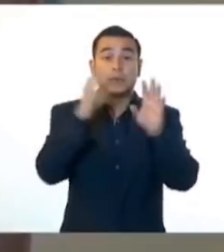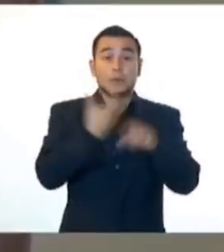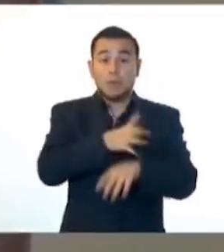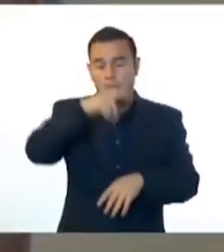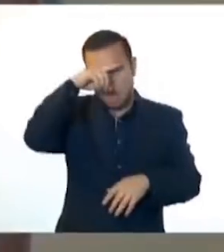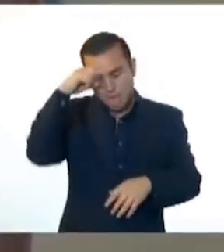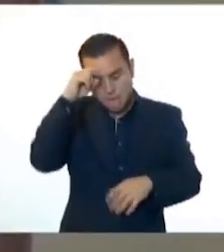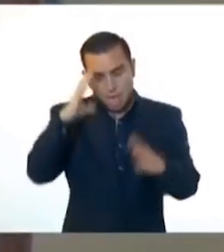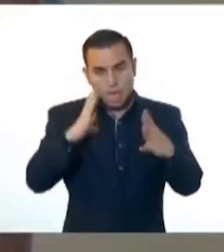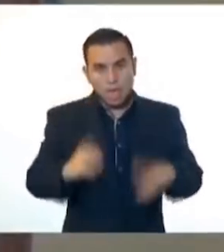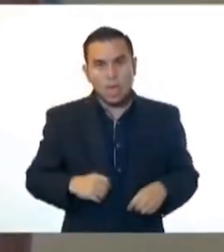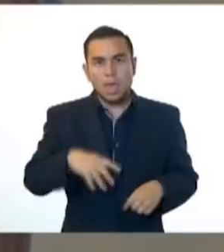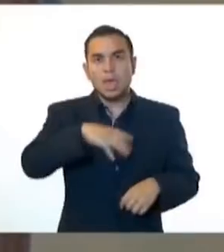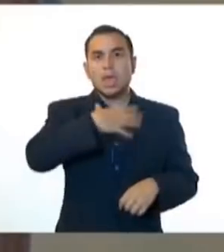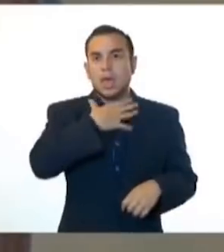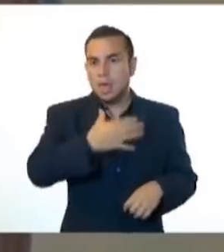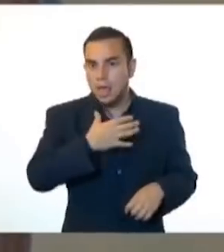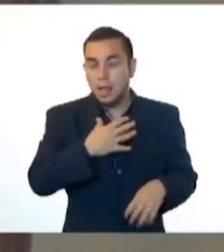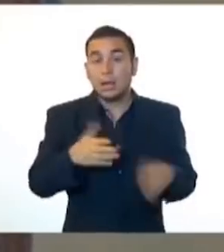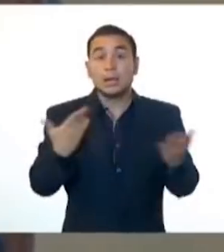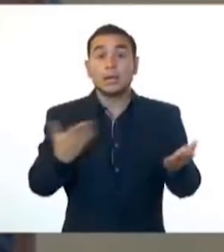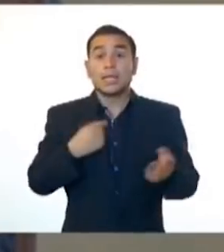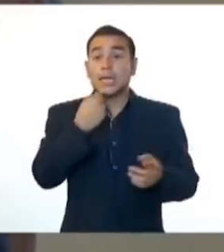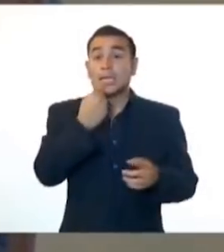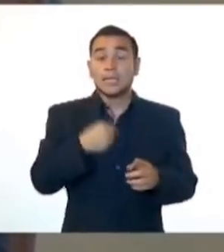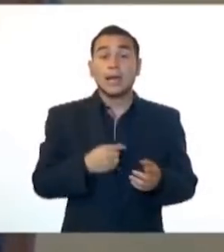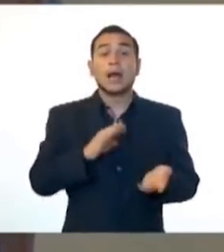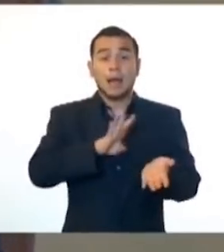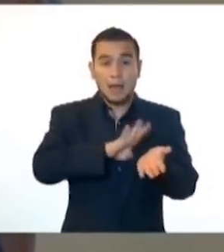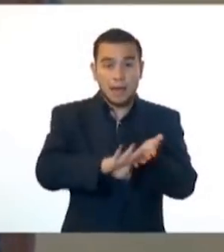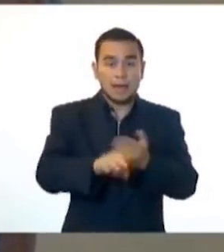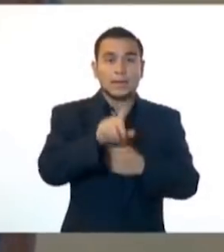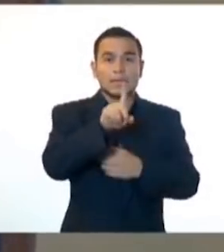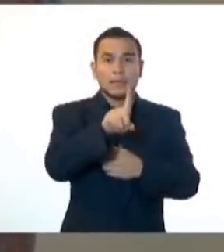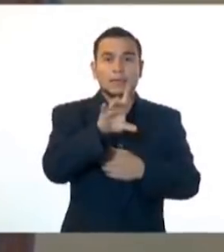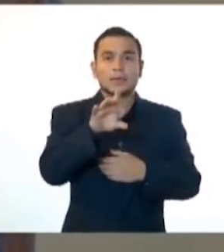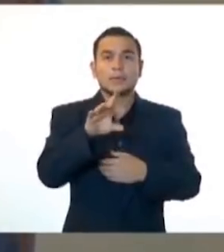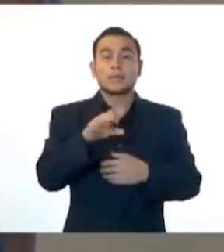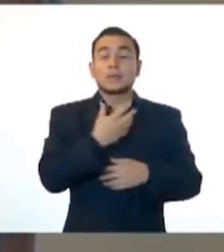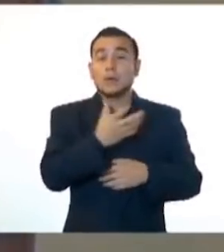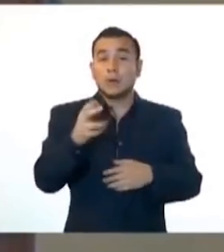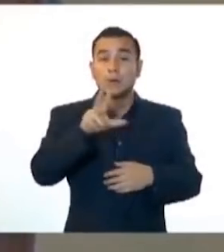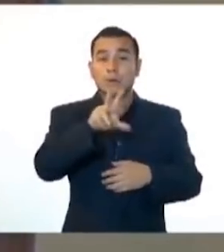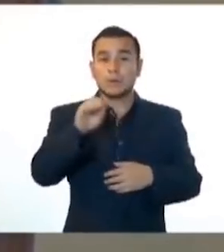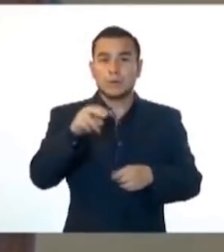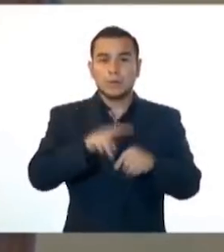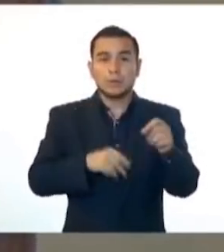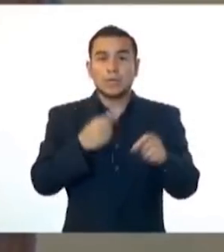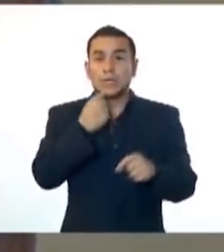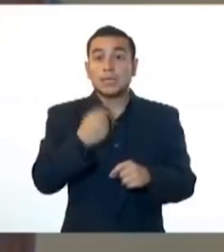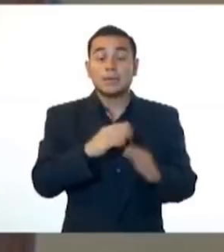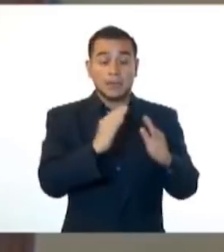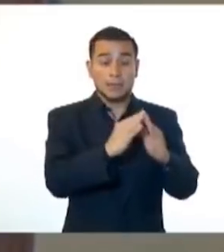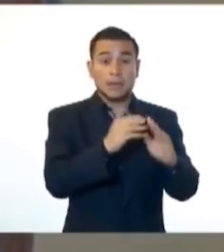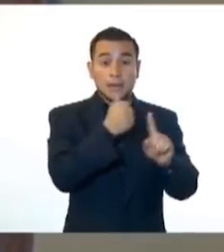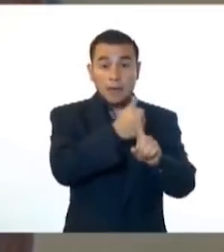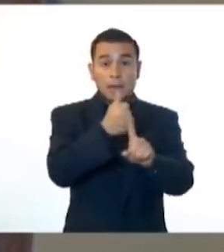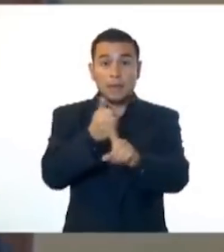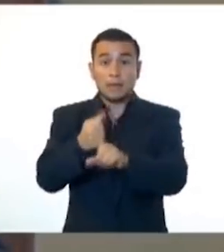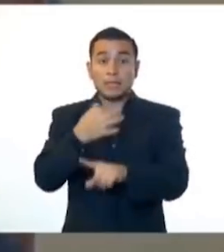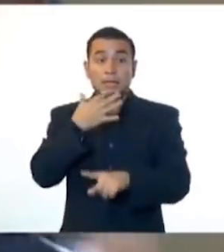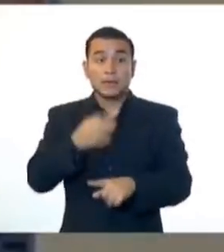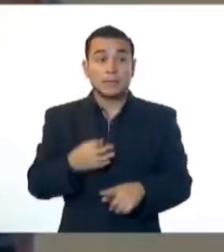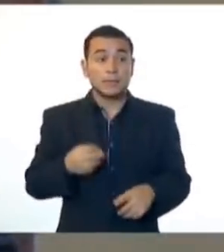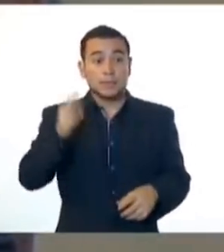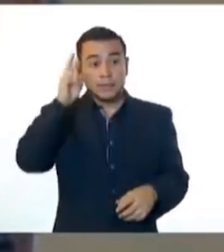que ha sido para nosotros definir quiénes deberían recibir el subsidio y cómo, quién vive en cada vivienda, sin